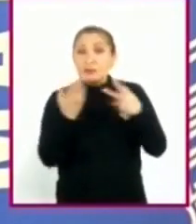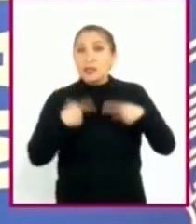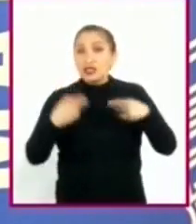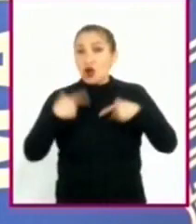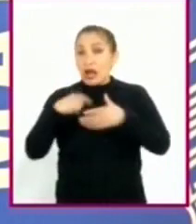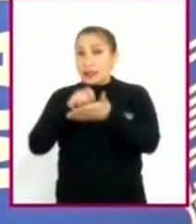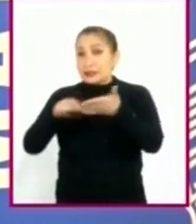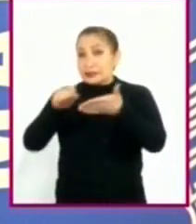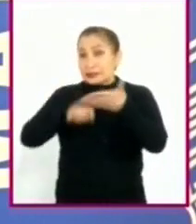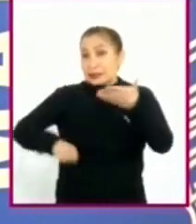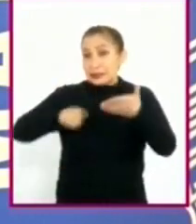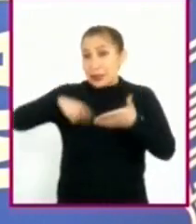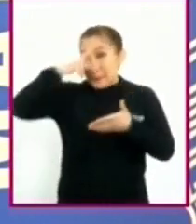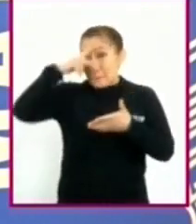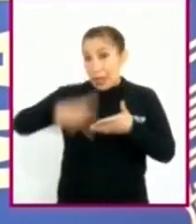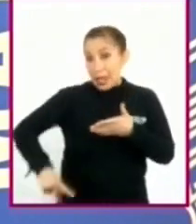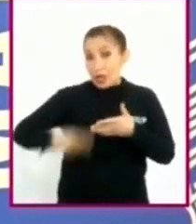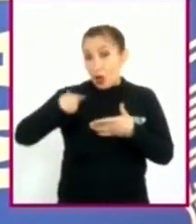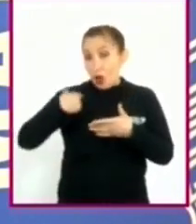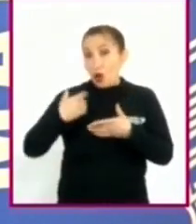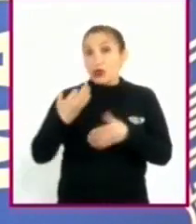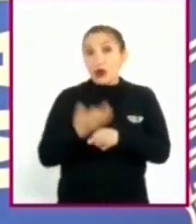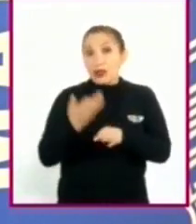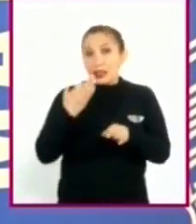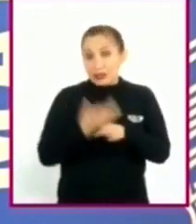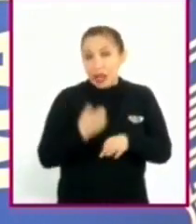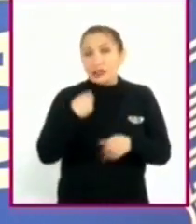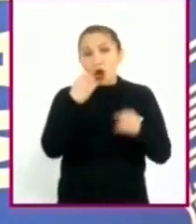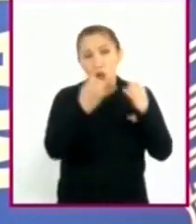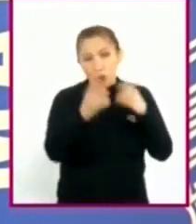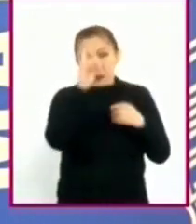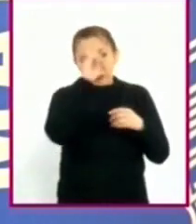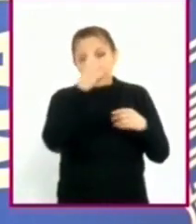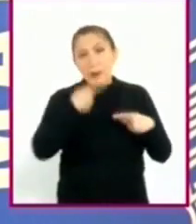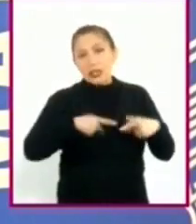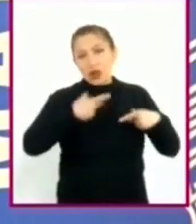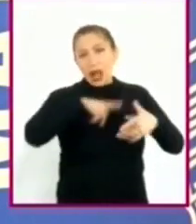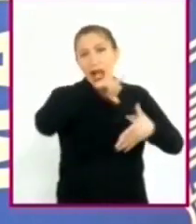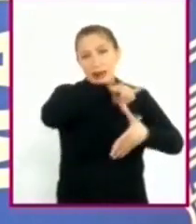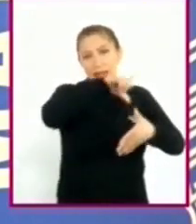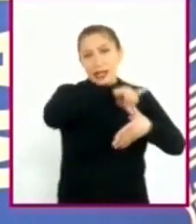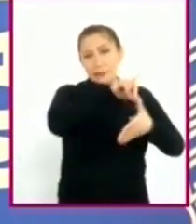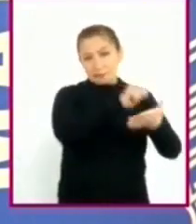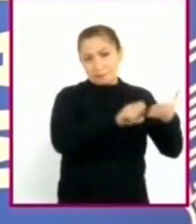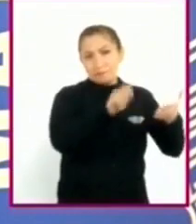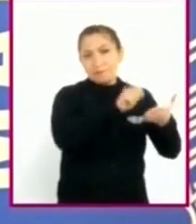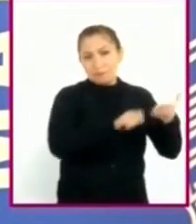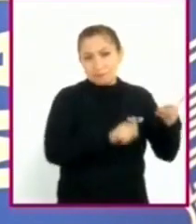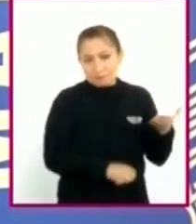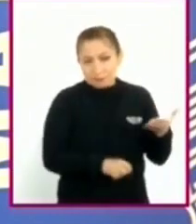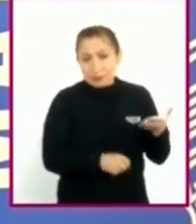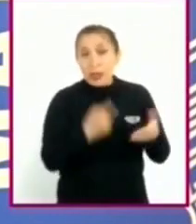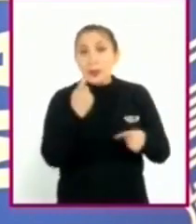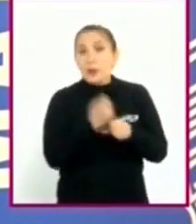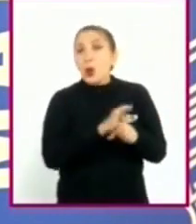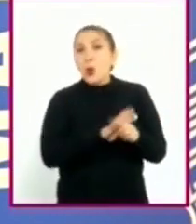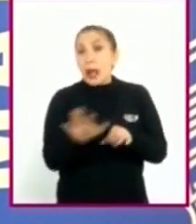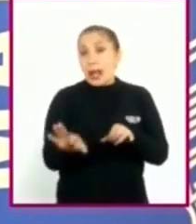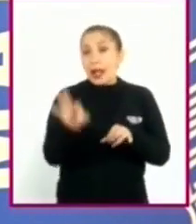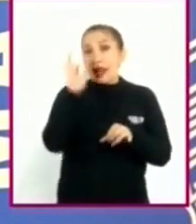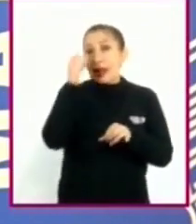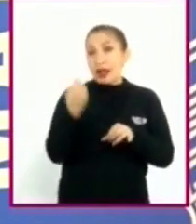contemporáneos mexicanos y recomendaremos a algunos autores latinoamericanos. El primero de ellos